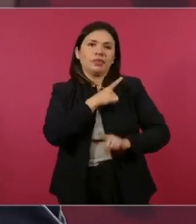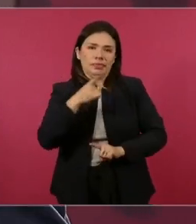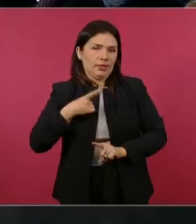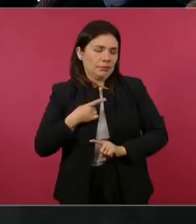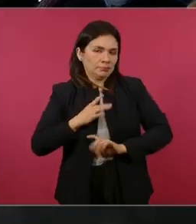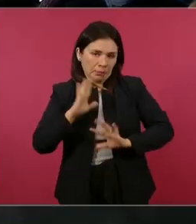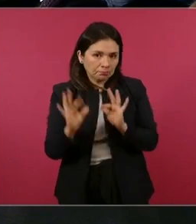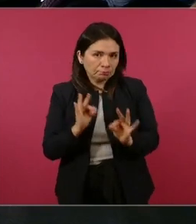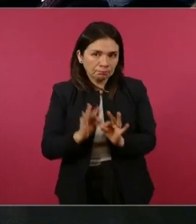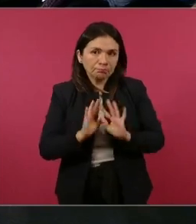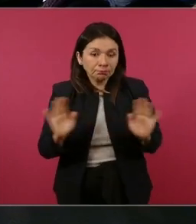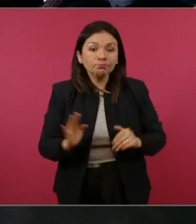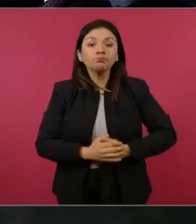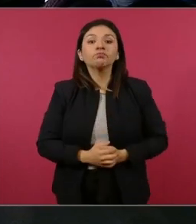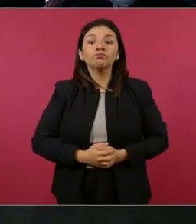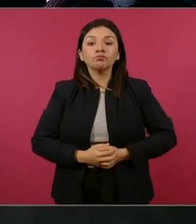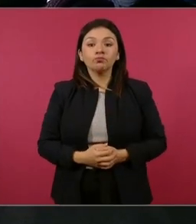nada más, ¿no?